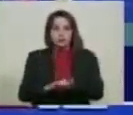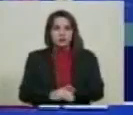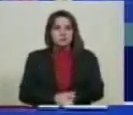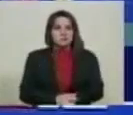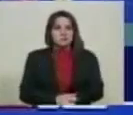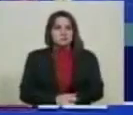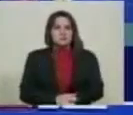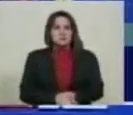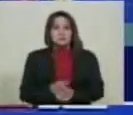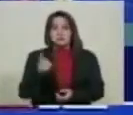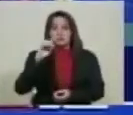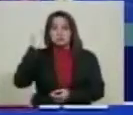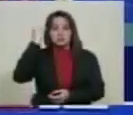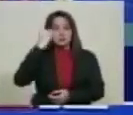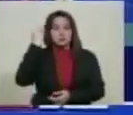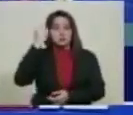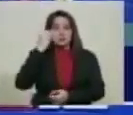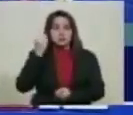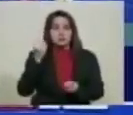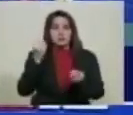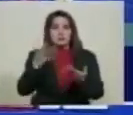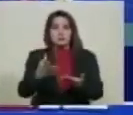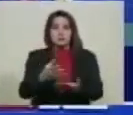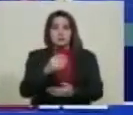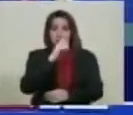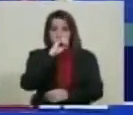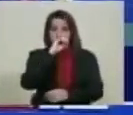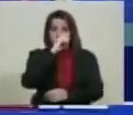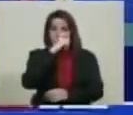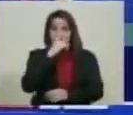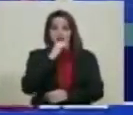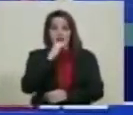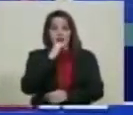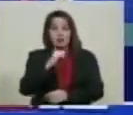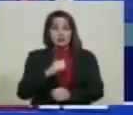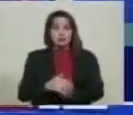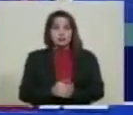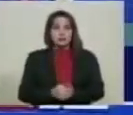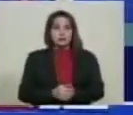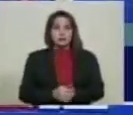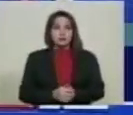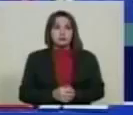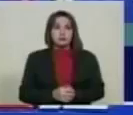No pienso regalarles esa noticia.